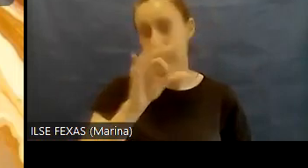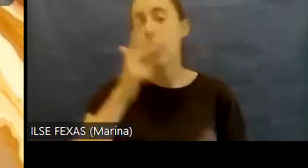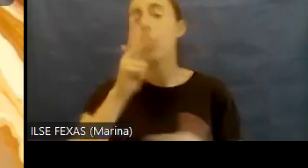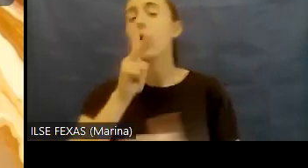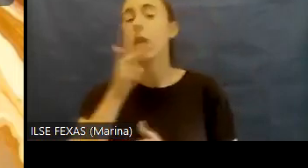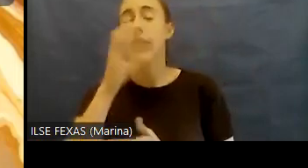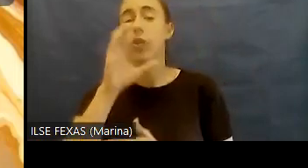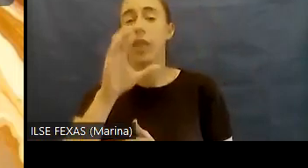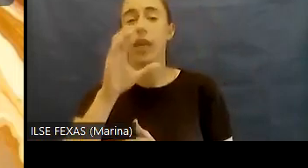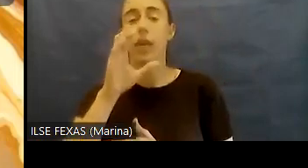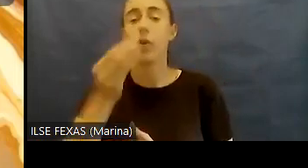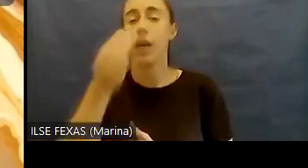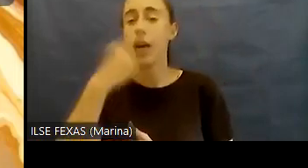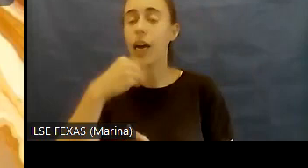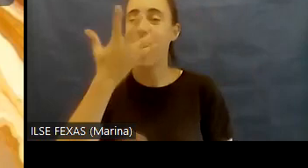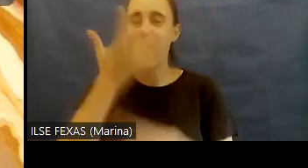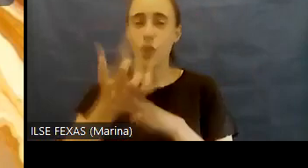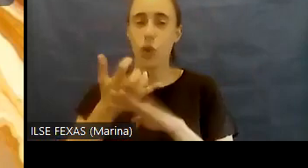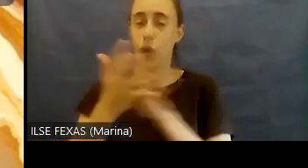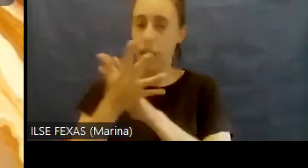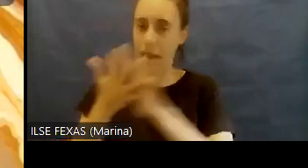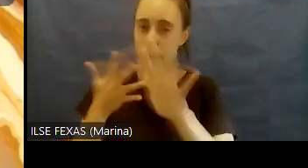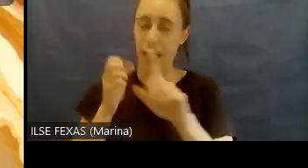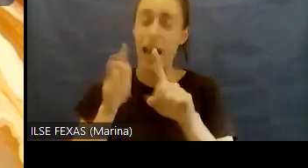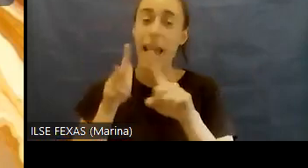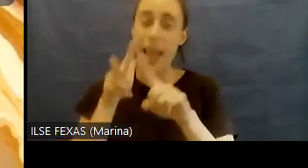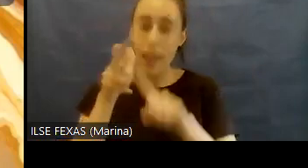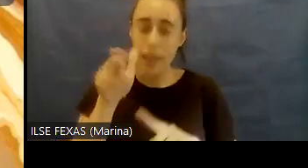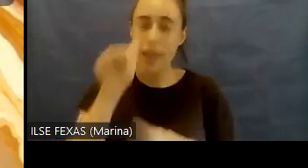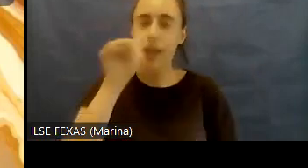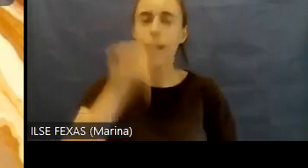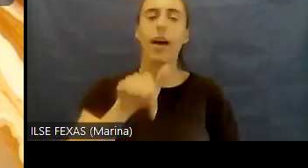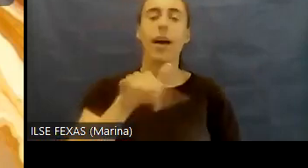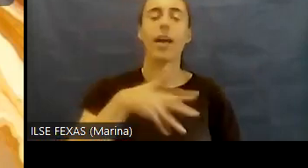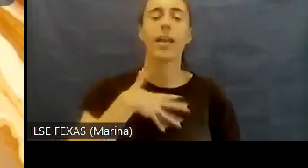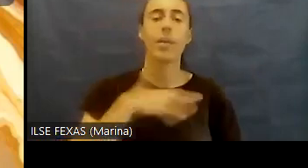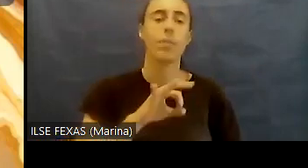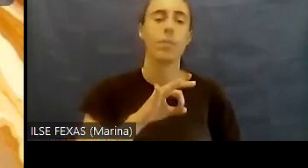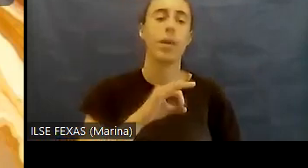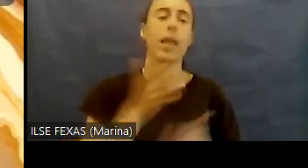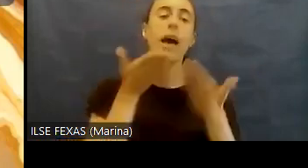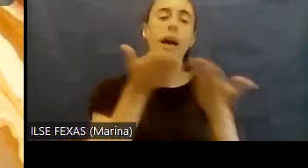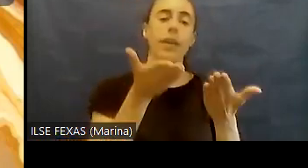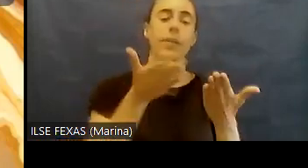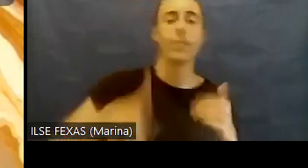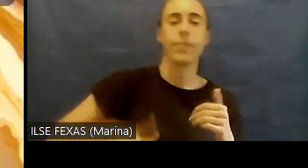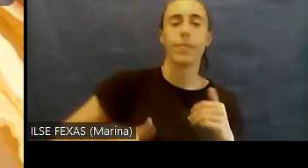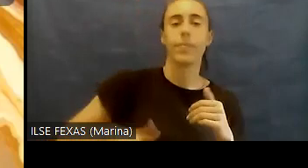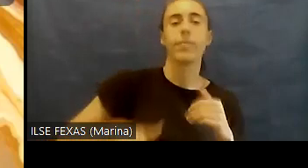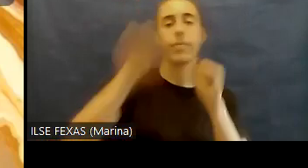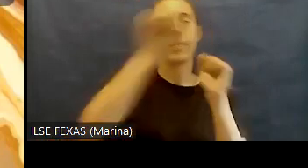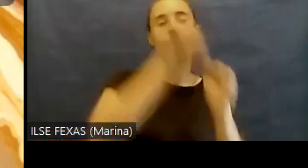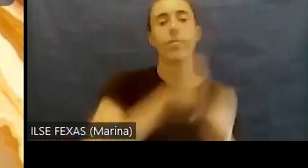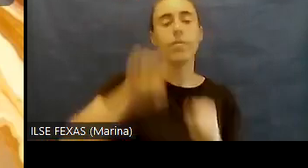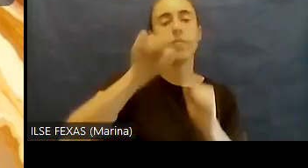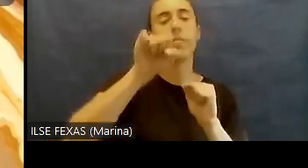absorción rápida, por ejemplo, pero aquí tenéis un remedio que puede venir muy bien a la hora de ayudar al hígado a prevenir esa esteatosis hepática,